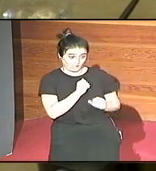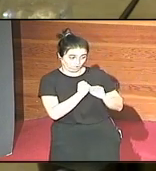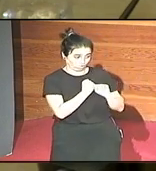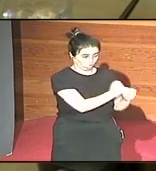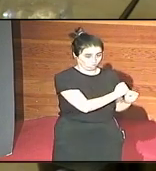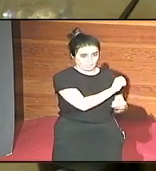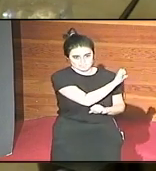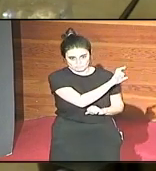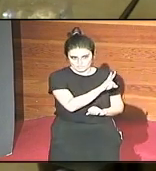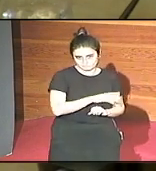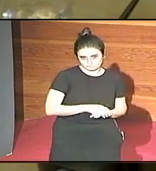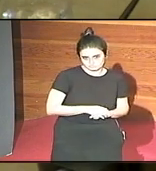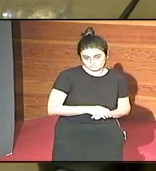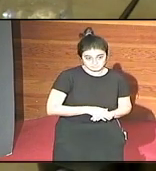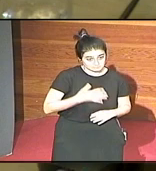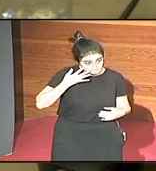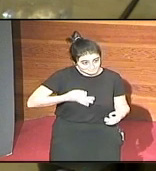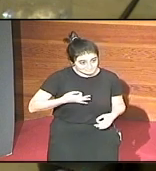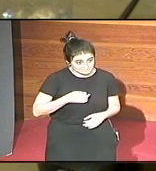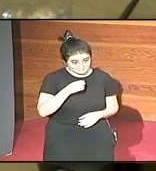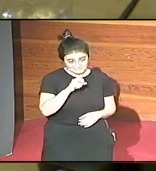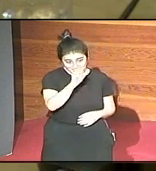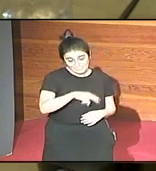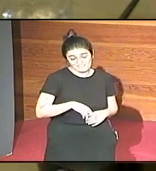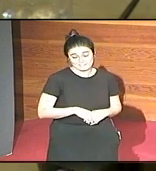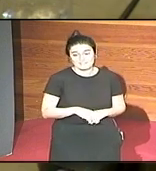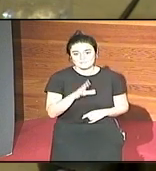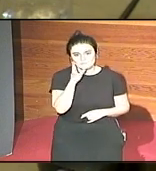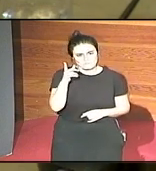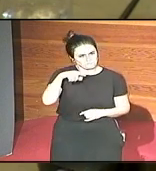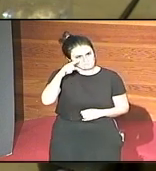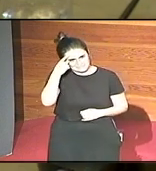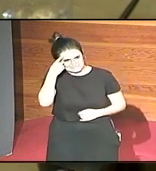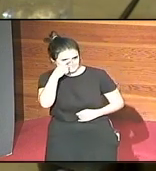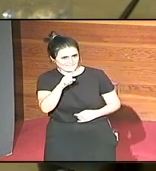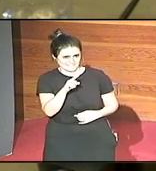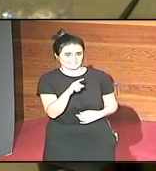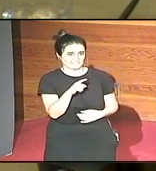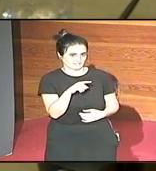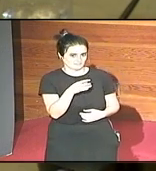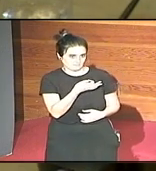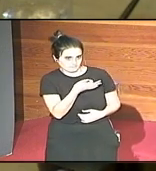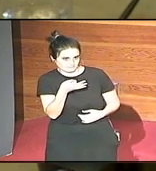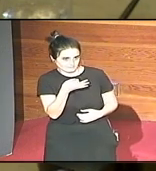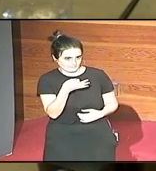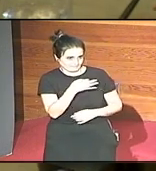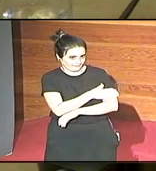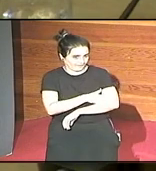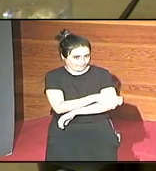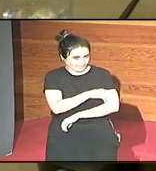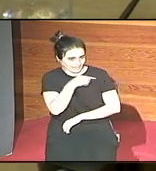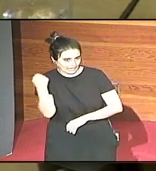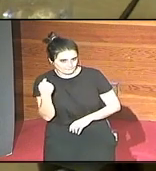Estados Unidos. Y es cierto. Y saben perfectamente, y eso también lo sabe el Kremlin, que